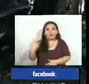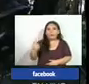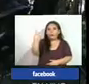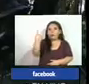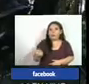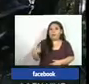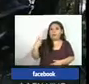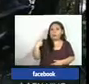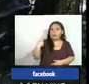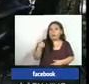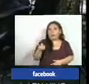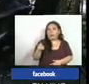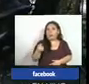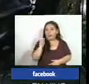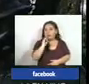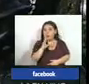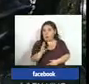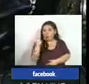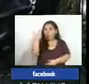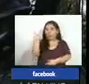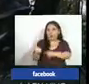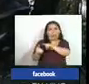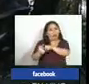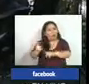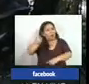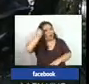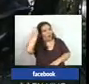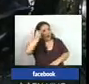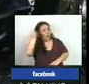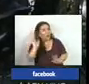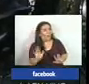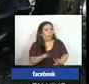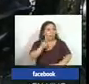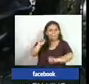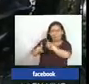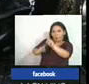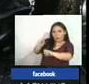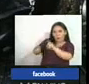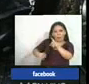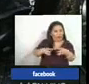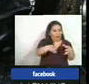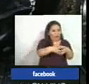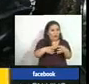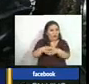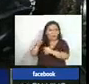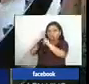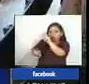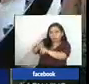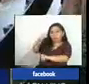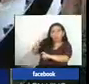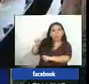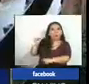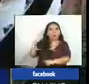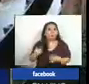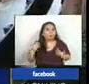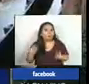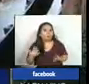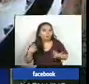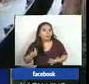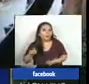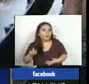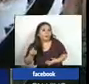Policía Nacional Civil, Mauricio Arreaza Chicas, ha reaccionado a los cuestionamientos de la Fiscalía y sectores políticos ante una posible tardanza de la